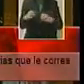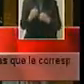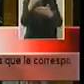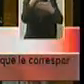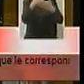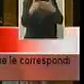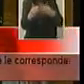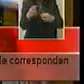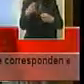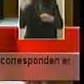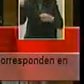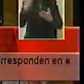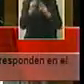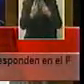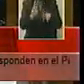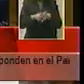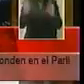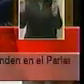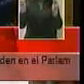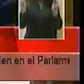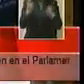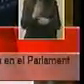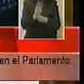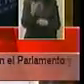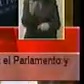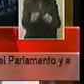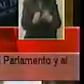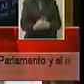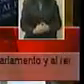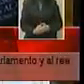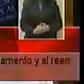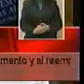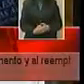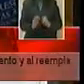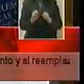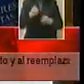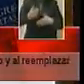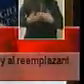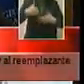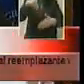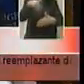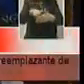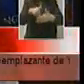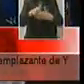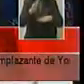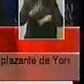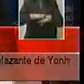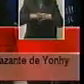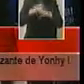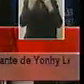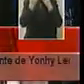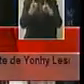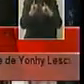agenda política para poder ver el tema de la seguridad ciudadana. Se procedió a votar sobre el